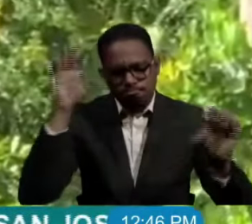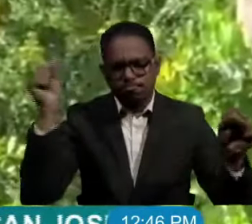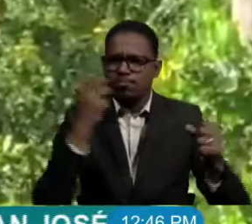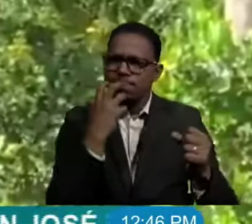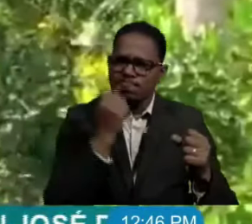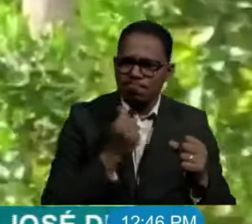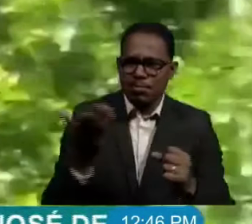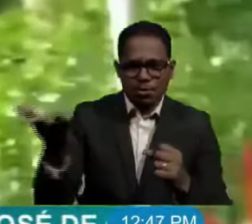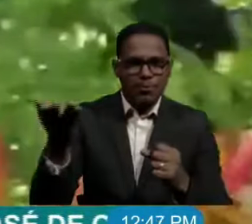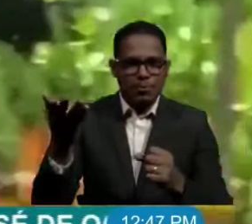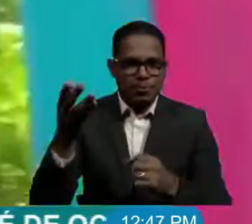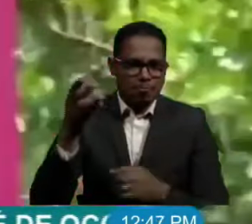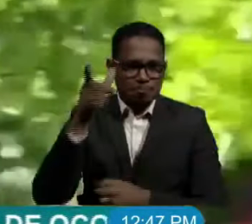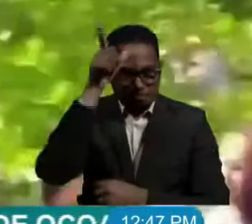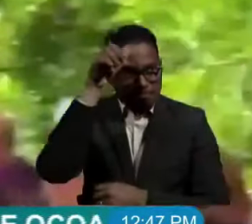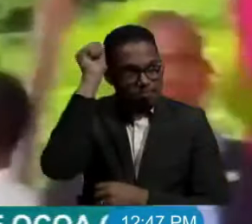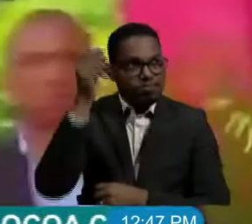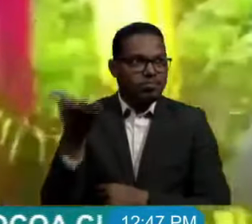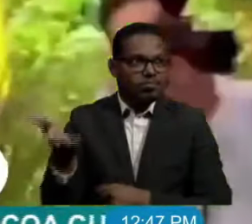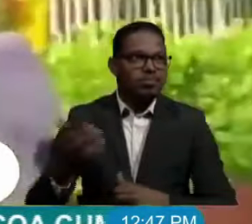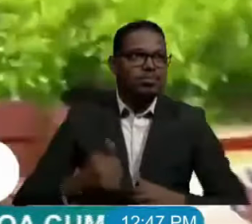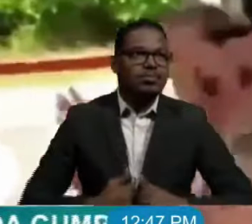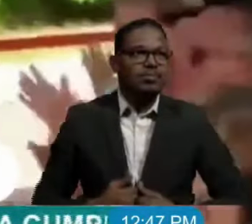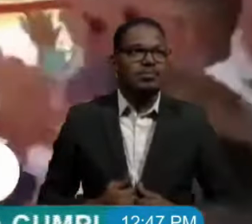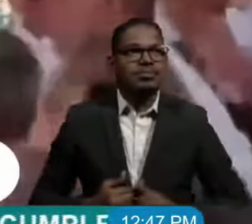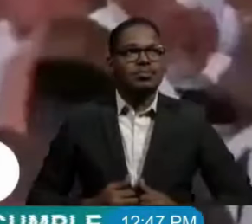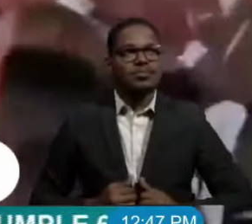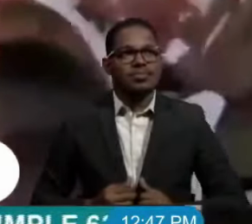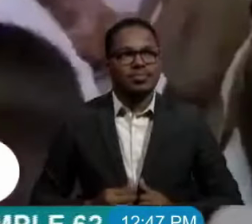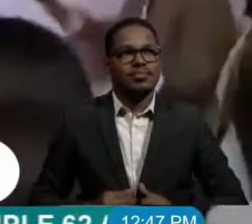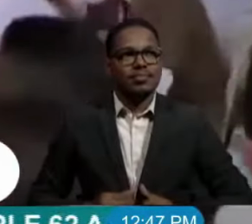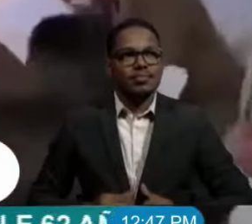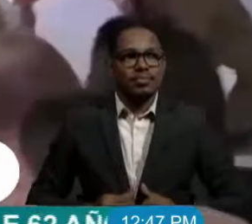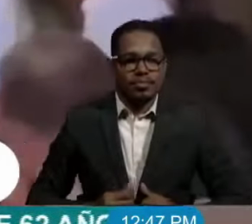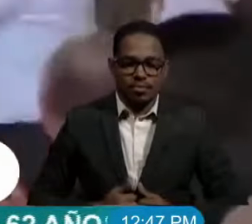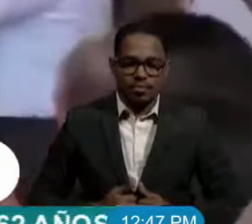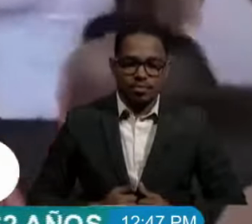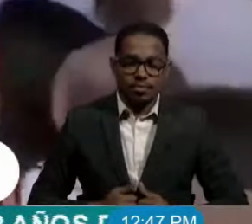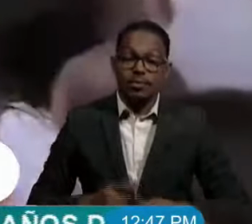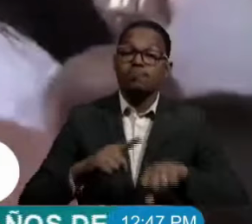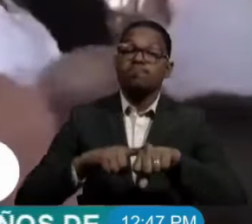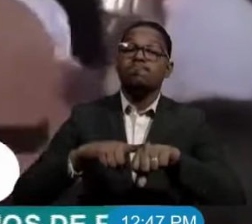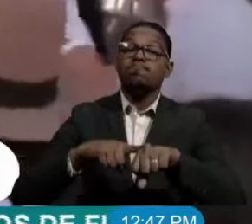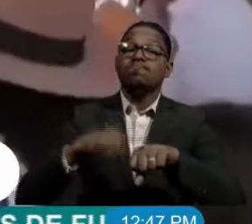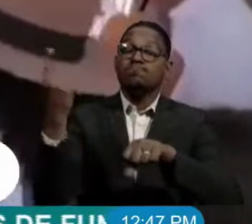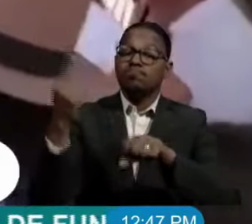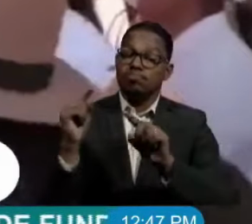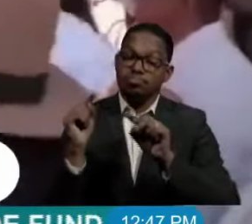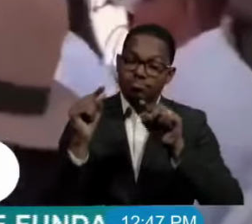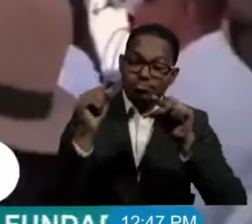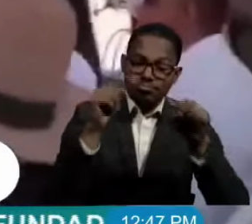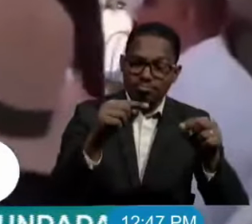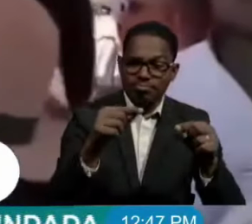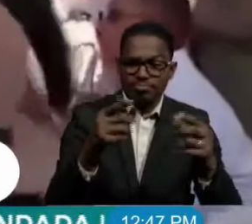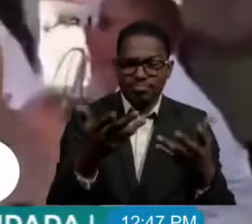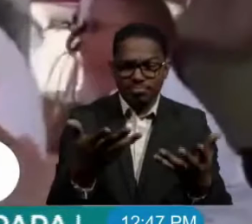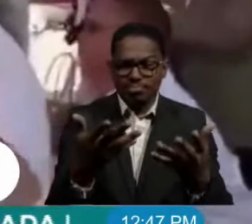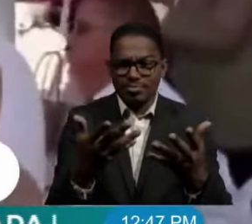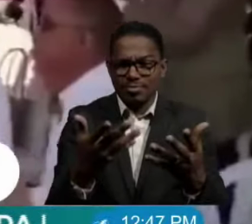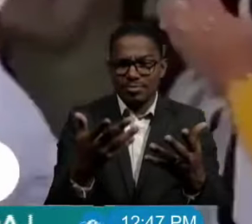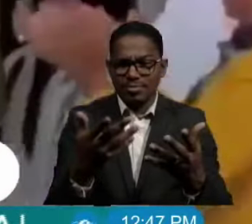presidente constitucional de la República, que por primera vez asiste al nacimiento del